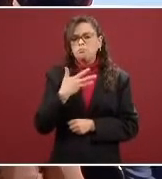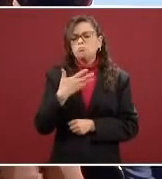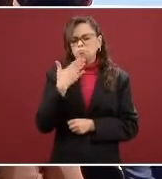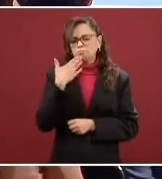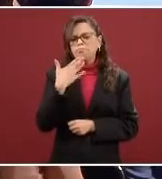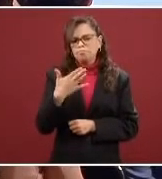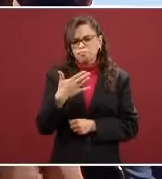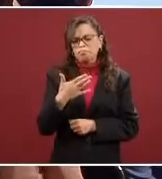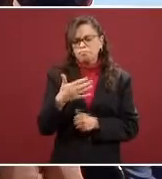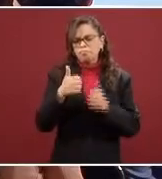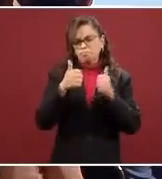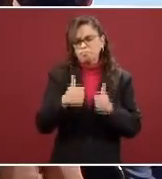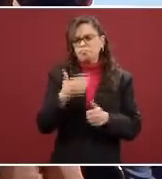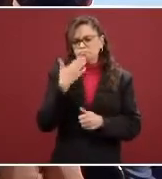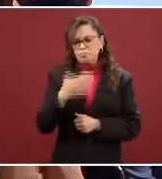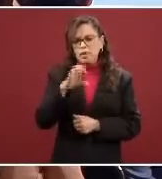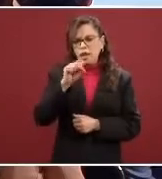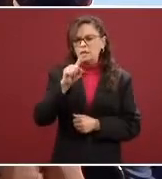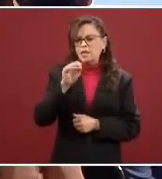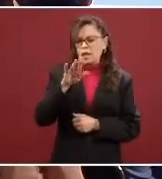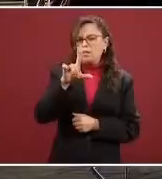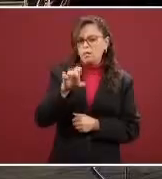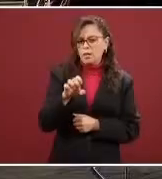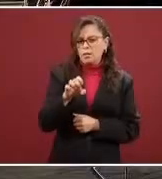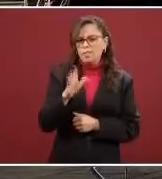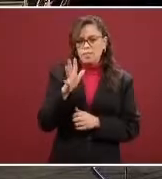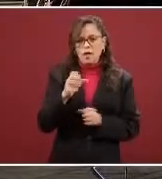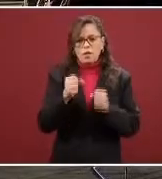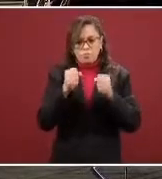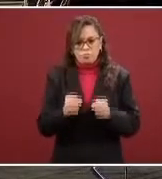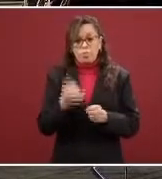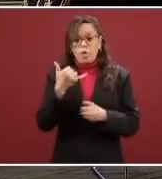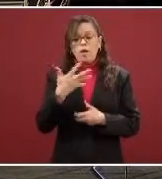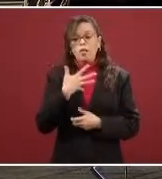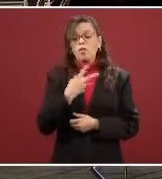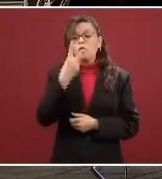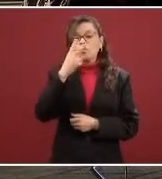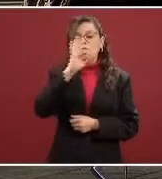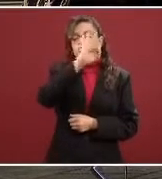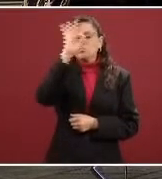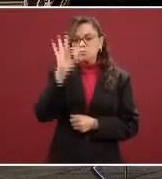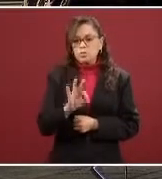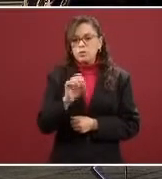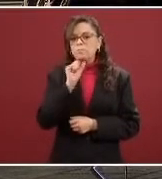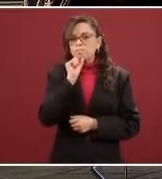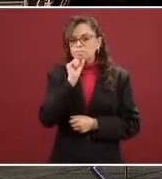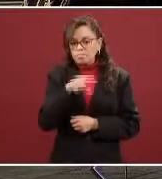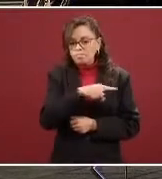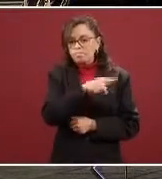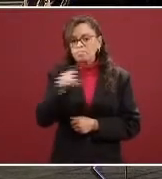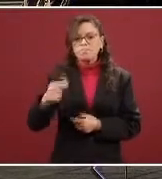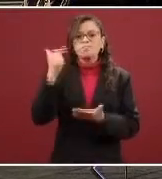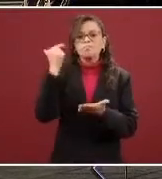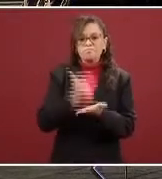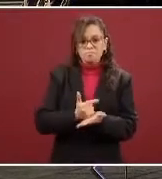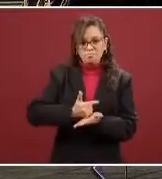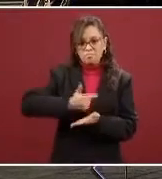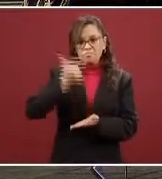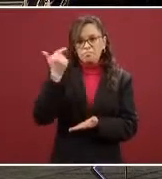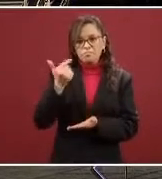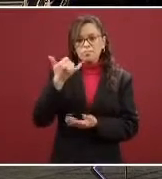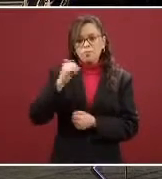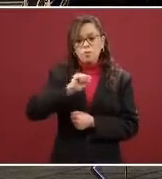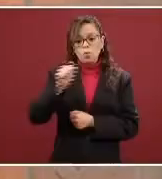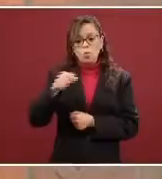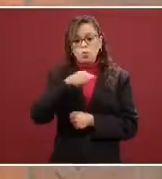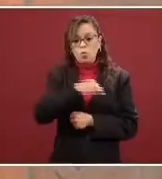casos confirmados, y seguimos teniendo 2% de casos graves, además de los recuperados, que los tenemos